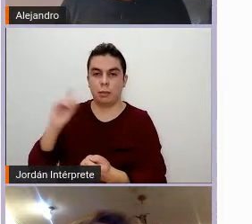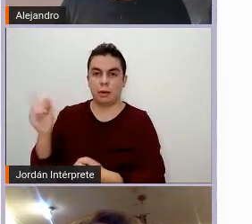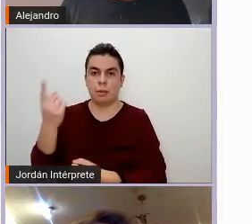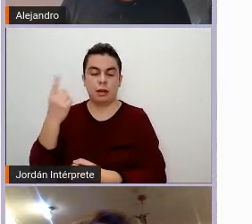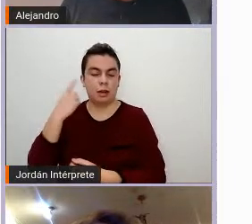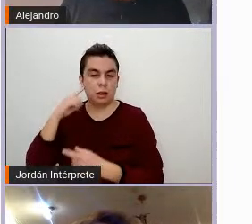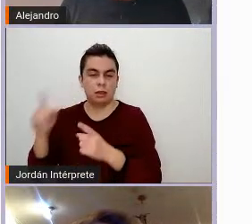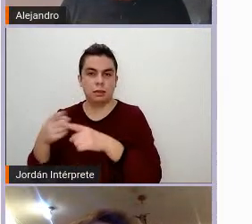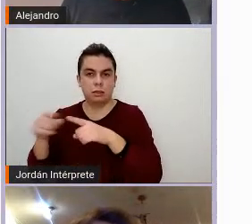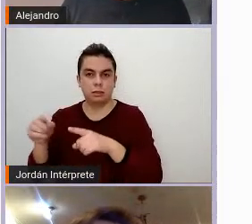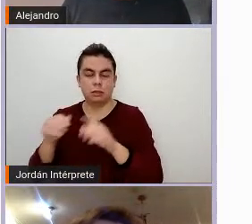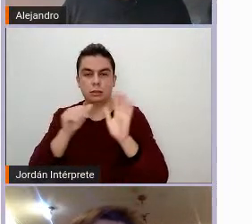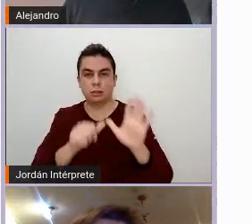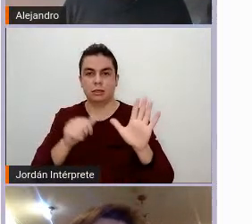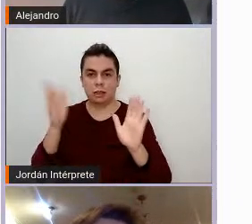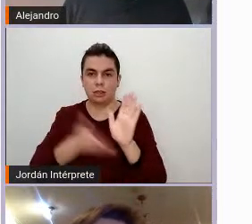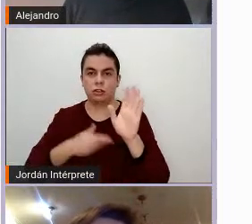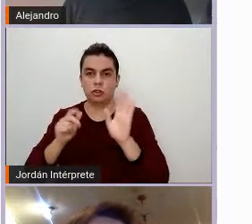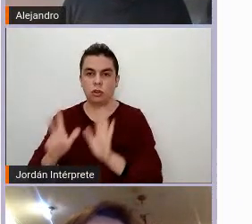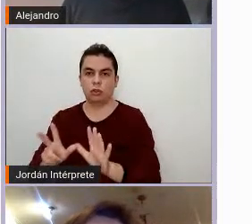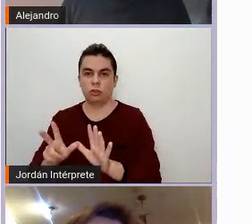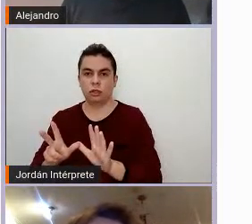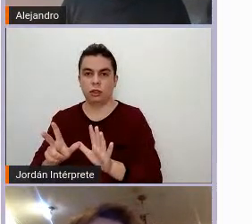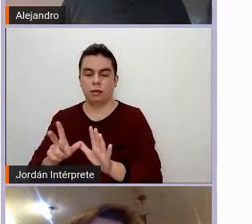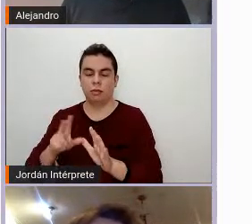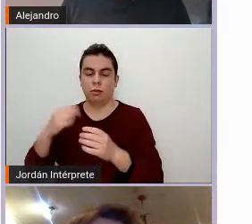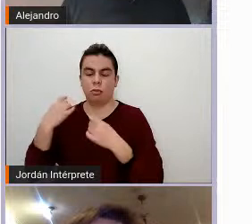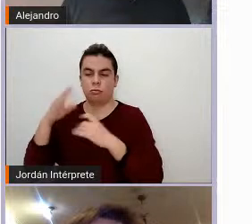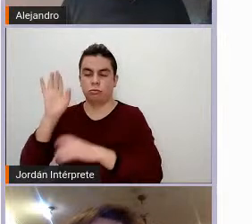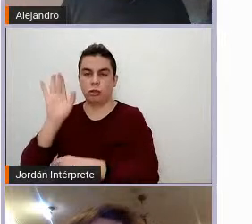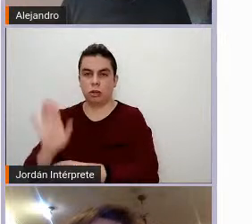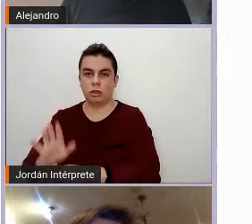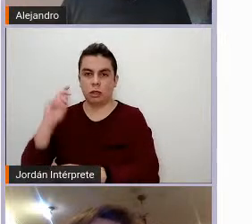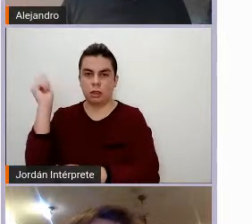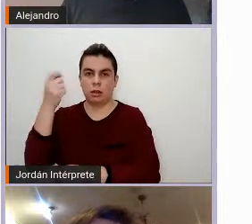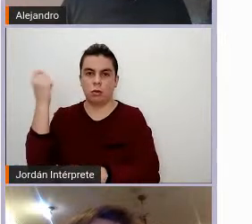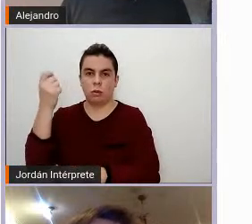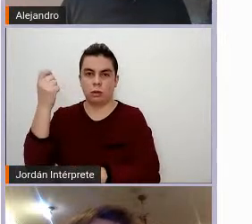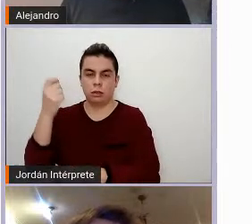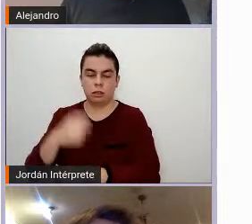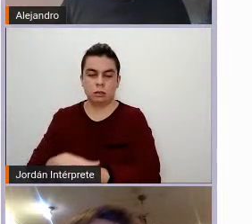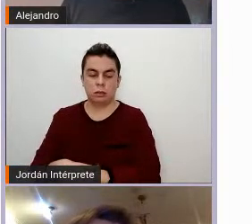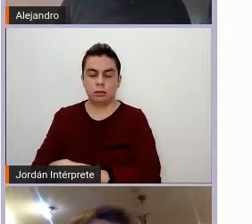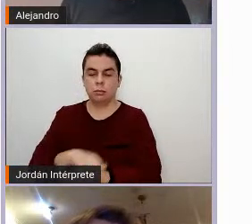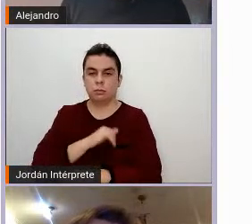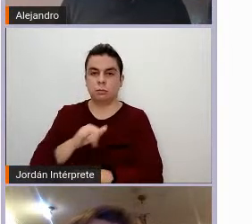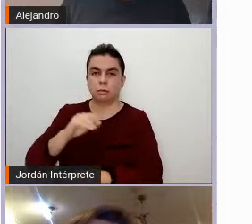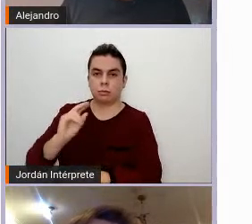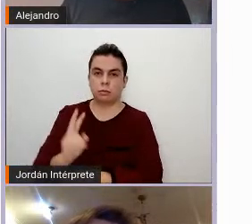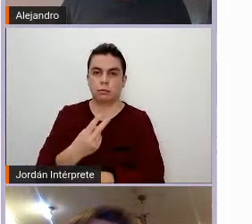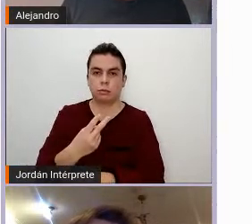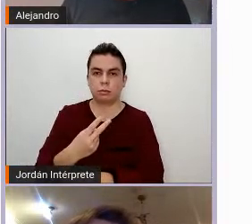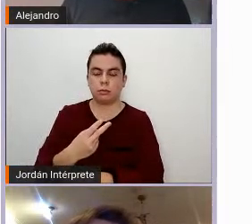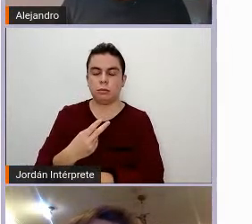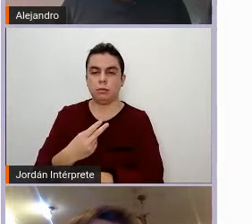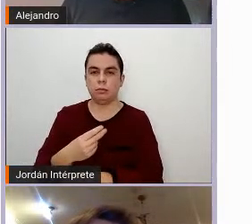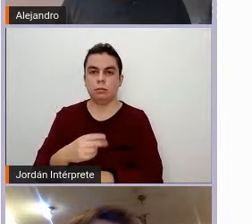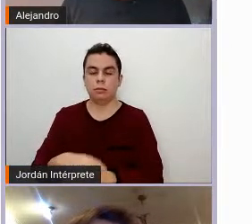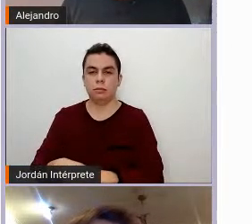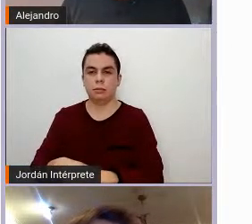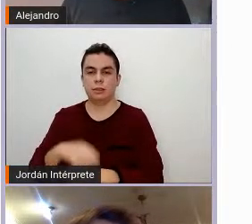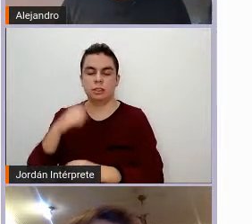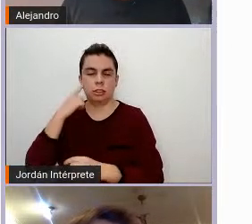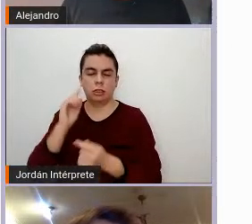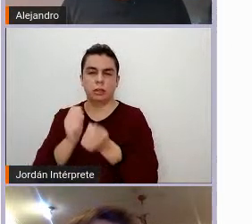de 6/8 característico de la cueca, junto con acordes pentatónicos, mientras que la segunda sección cambia a un compás simple